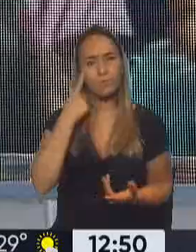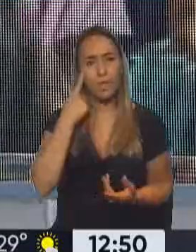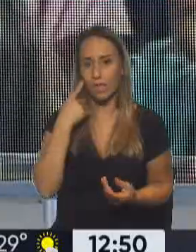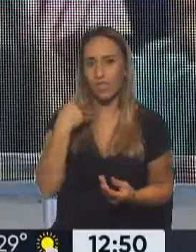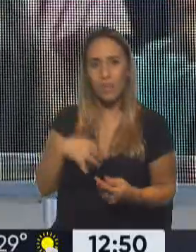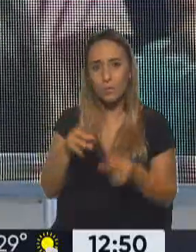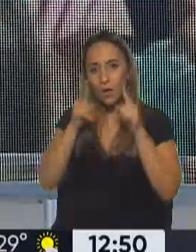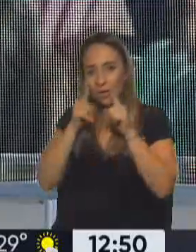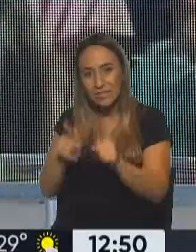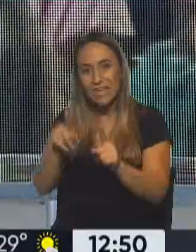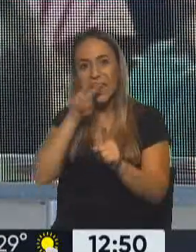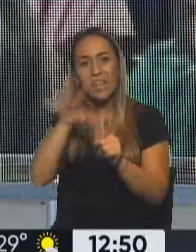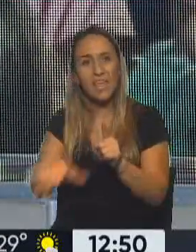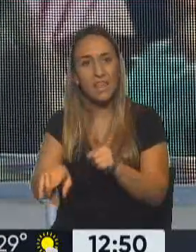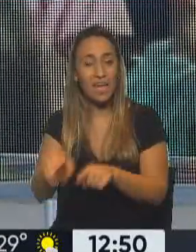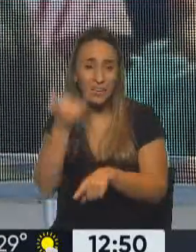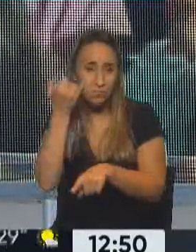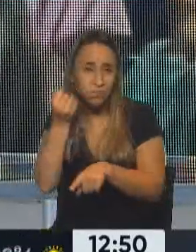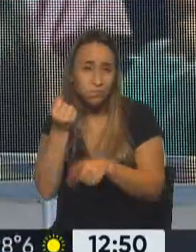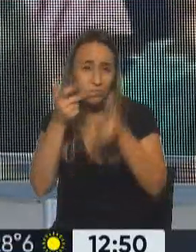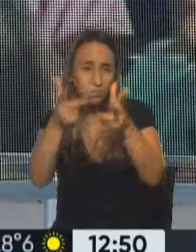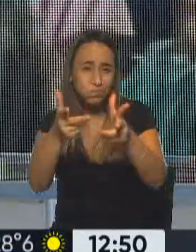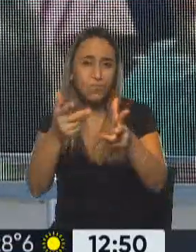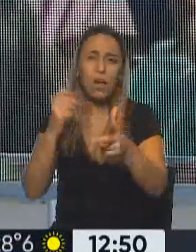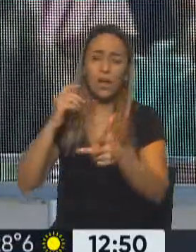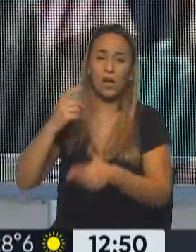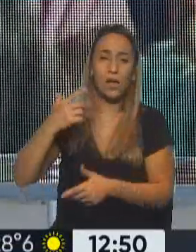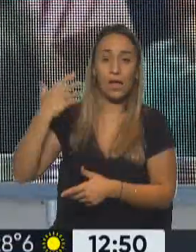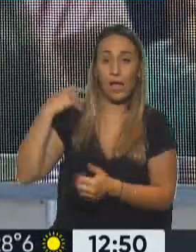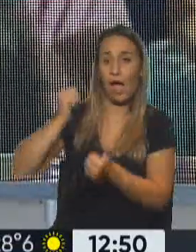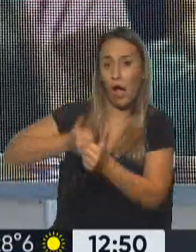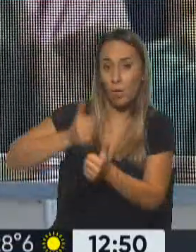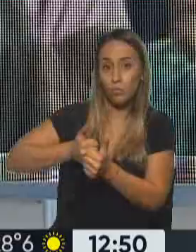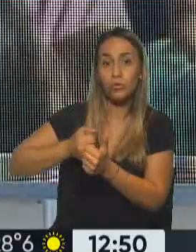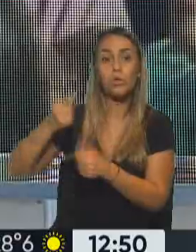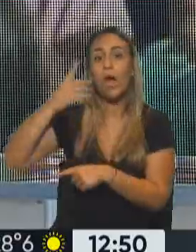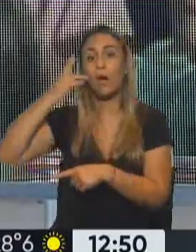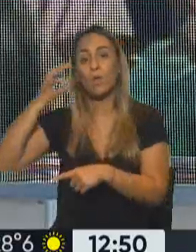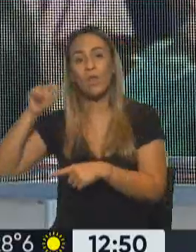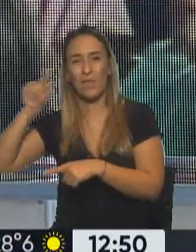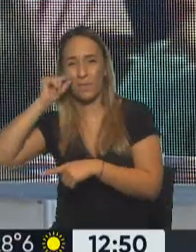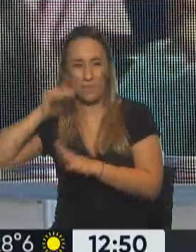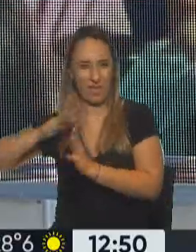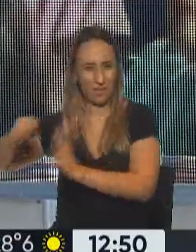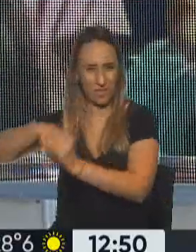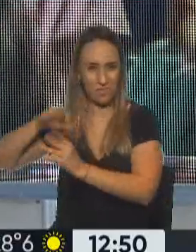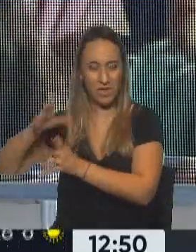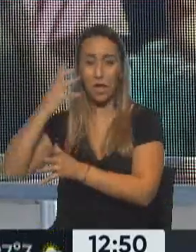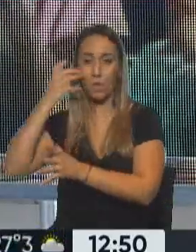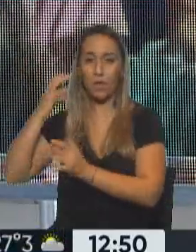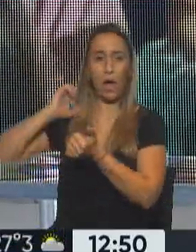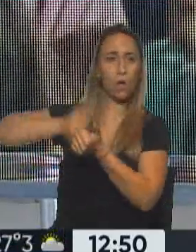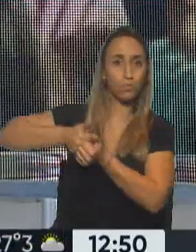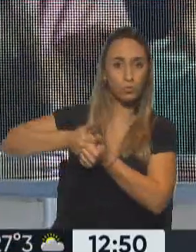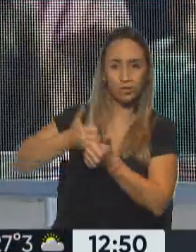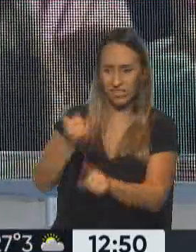ya ha expresado los sometimientos, los abusos de los que fue víctima por parte de su abuelo paterno. Digo, la justicia